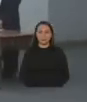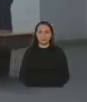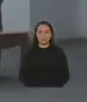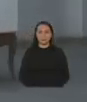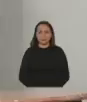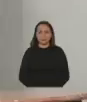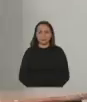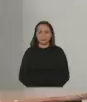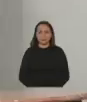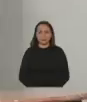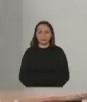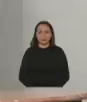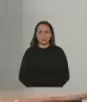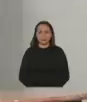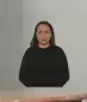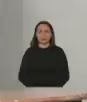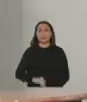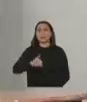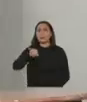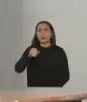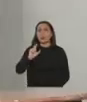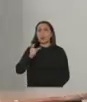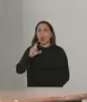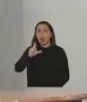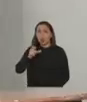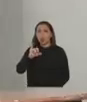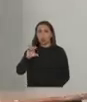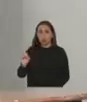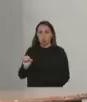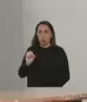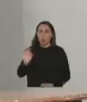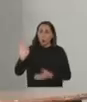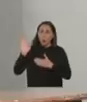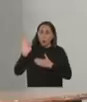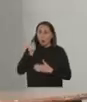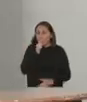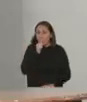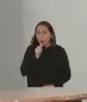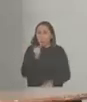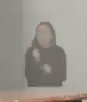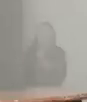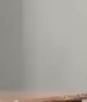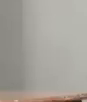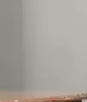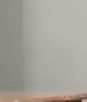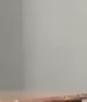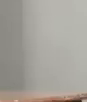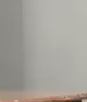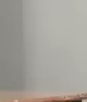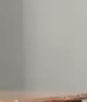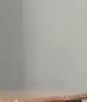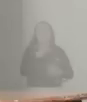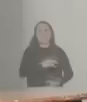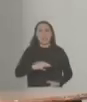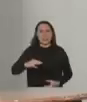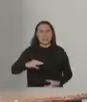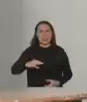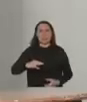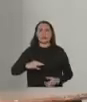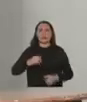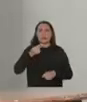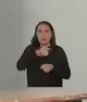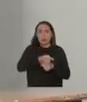Es evidente que esa autosuficiencia fue lo que terminó costando el fracaso del día domingo